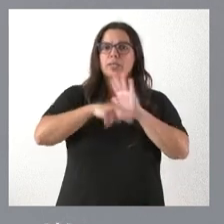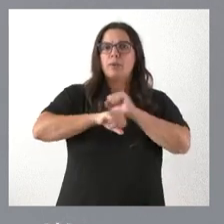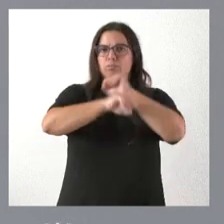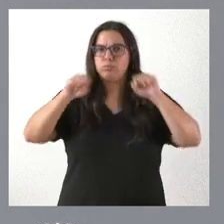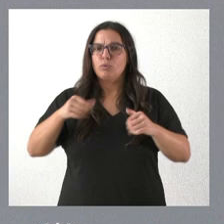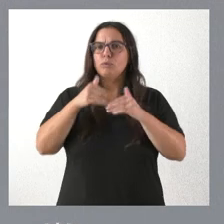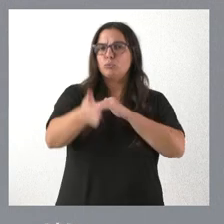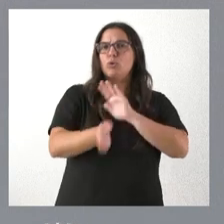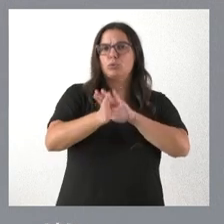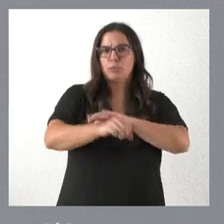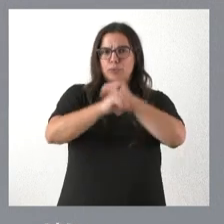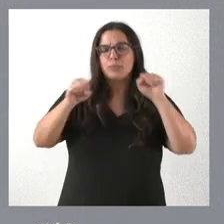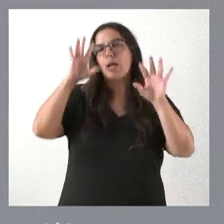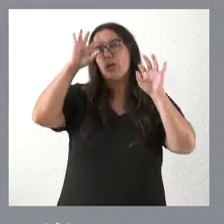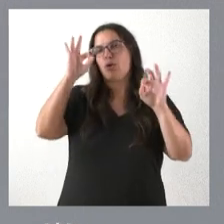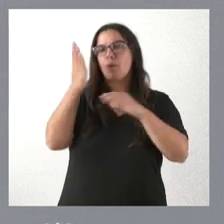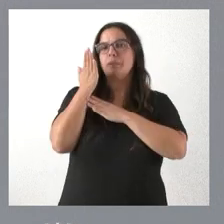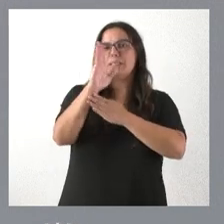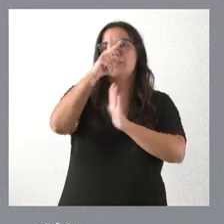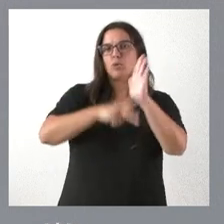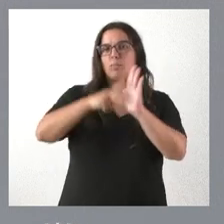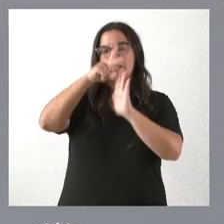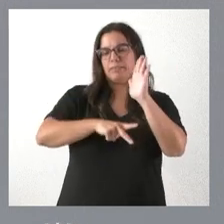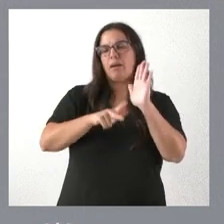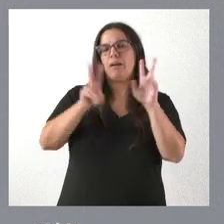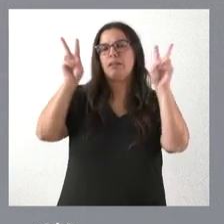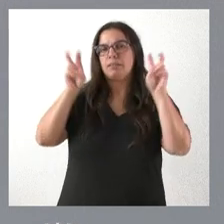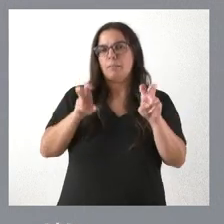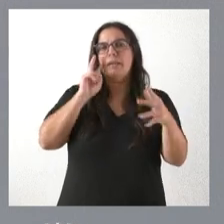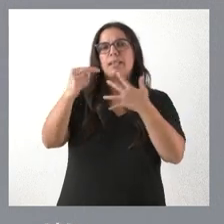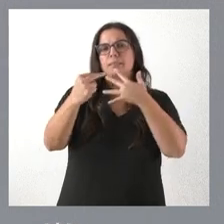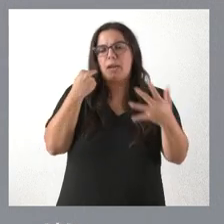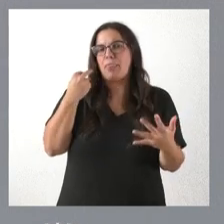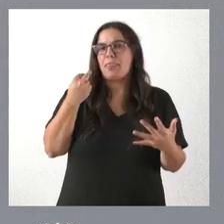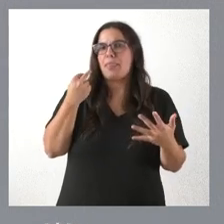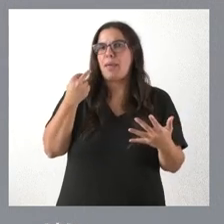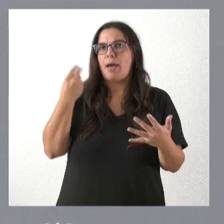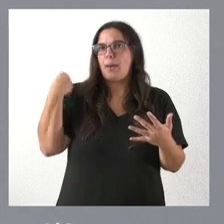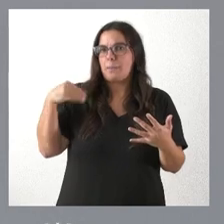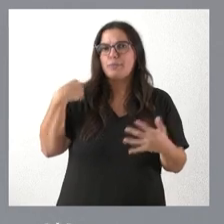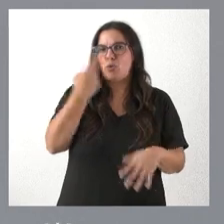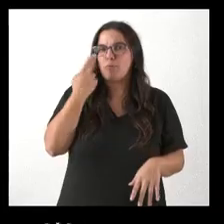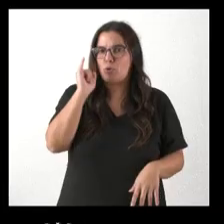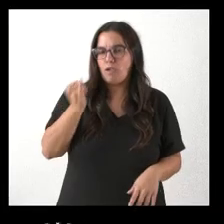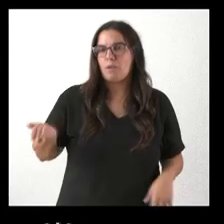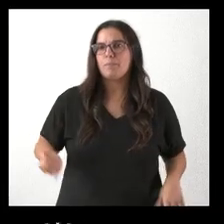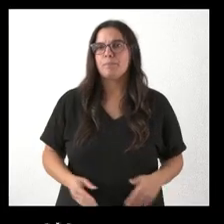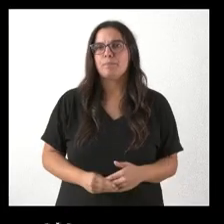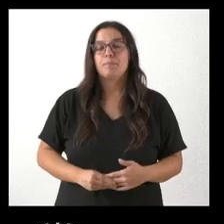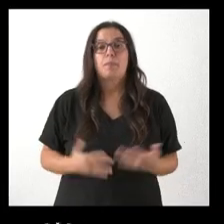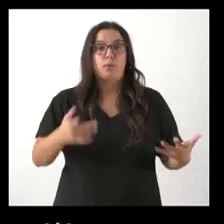haciendo en el futuro y por supuesto que presentaremos la normativa en materia de transparencia tal y como hemos comprometido pero